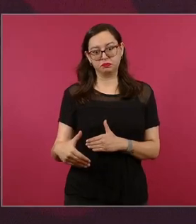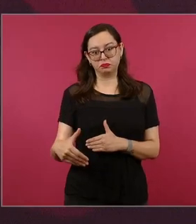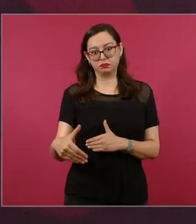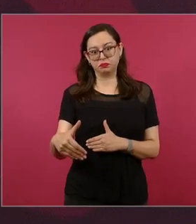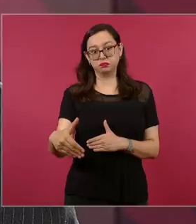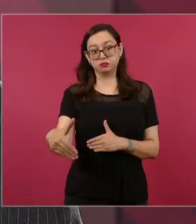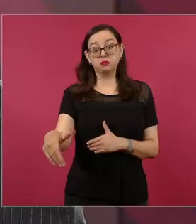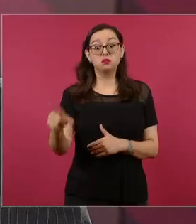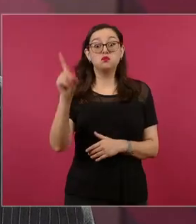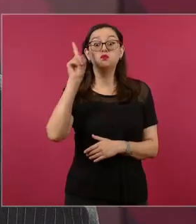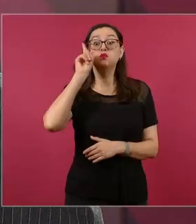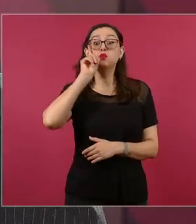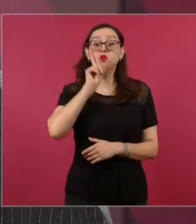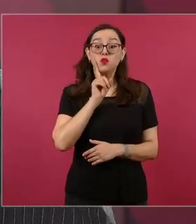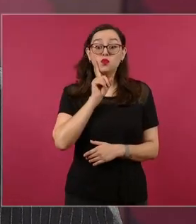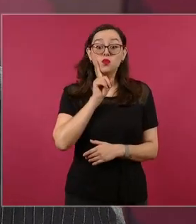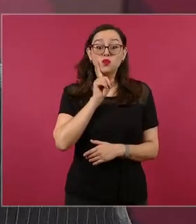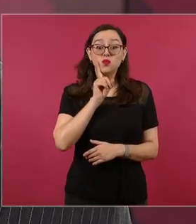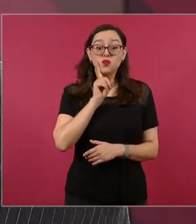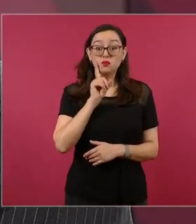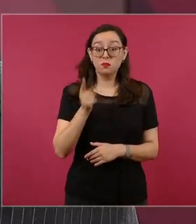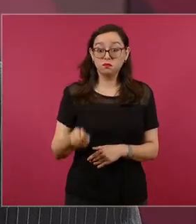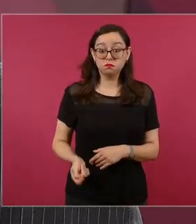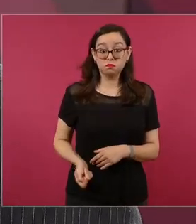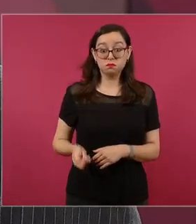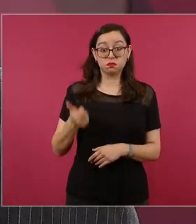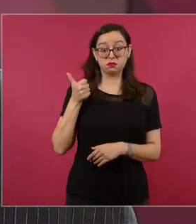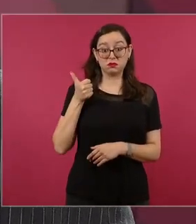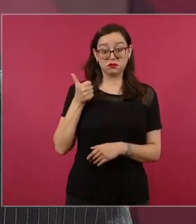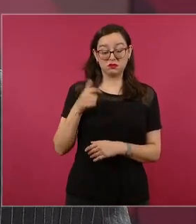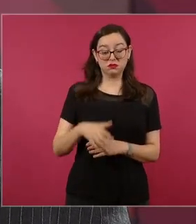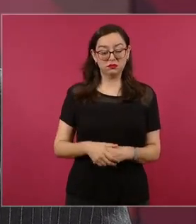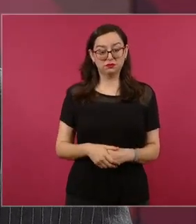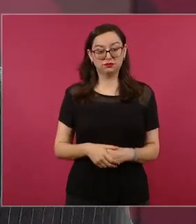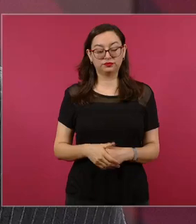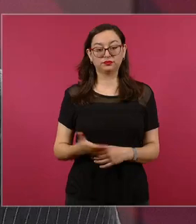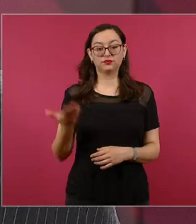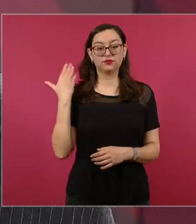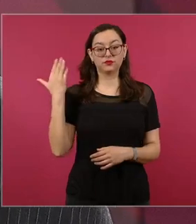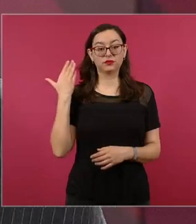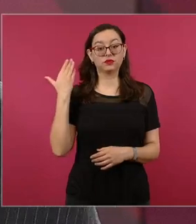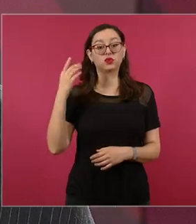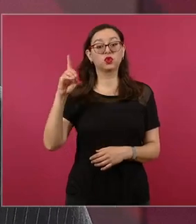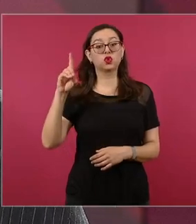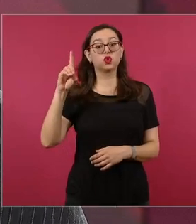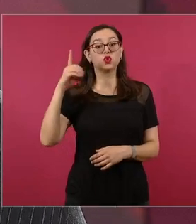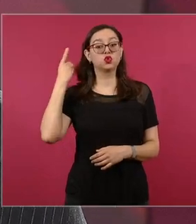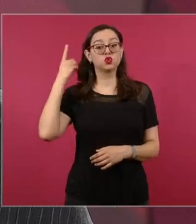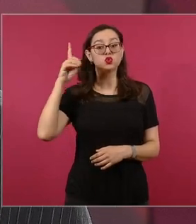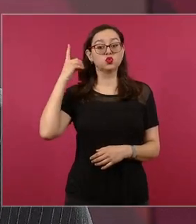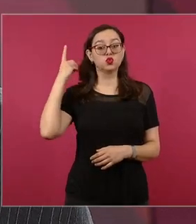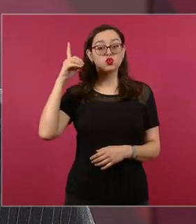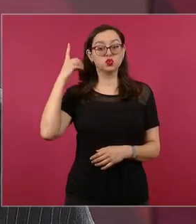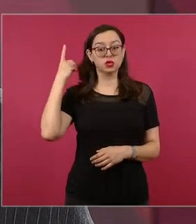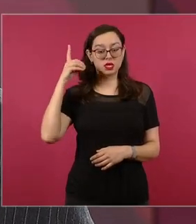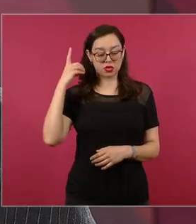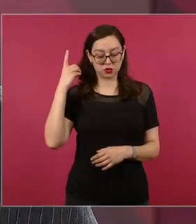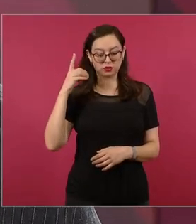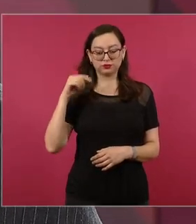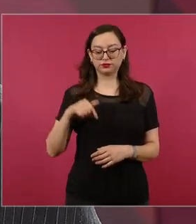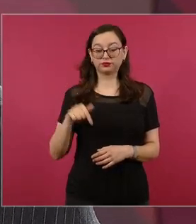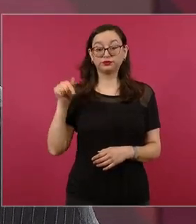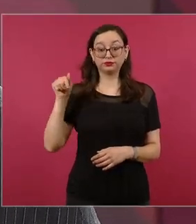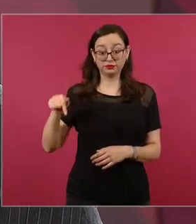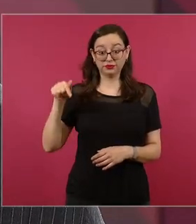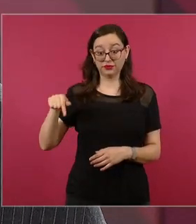La primera presidenta, ahora que estuvimos en Durango, de ahí era el primer presidente de México, Guadalupe Victoria,